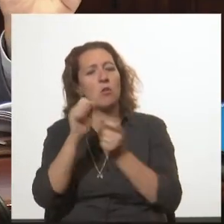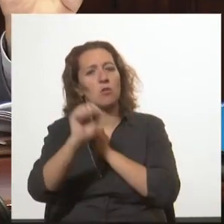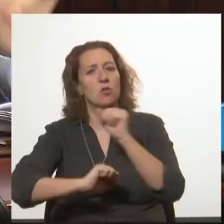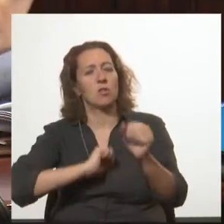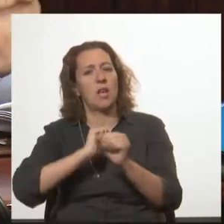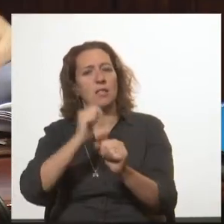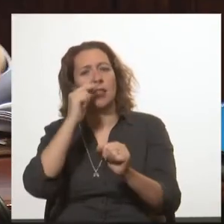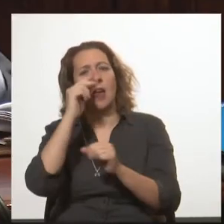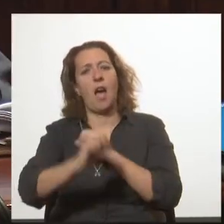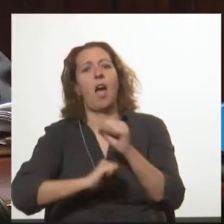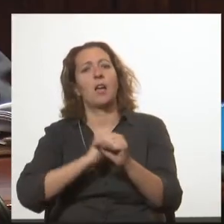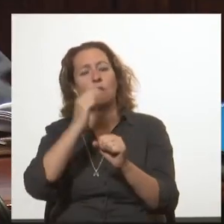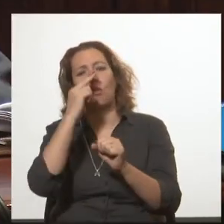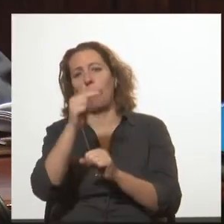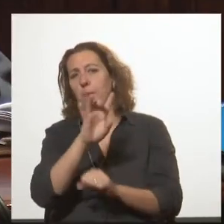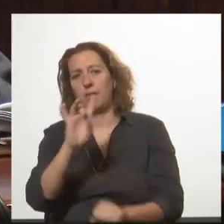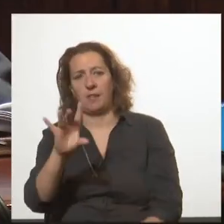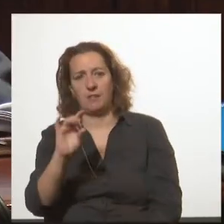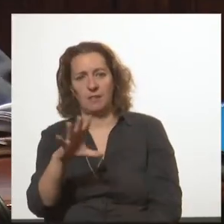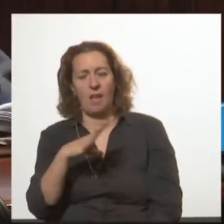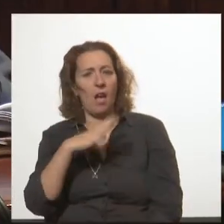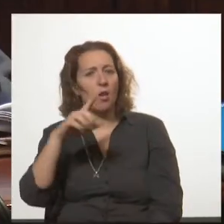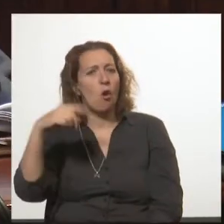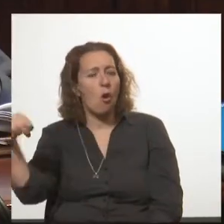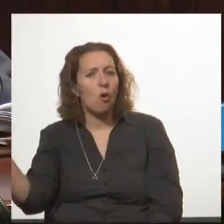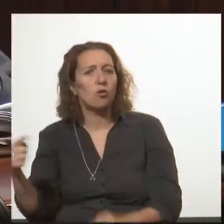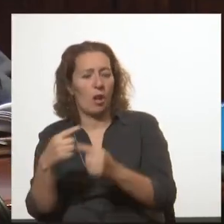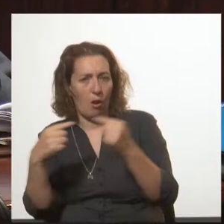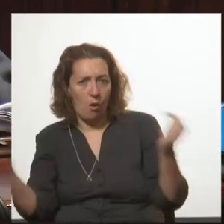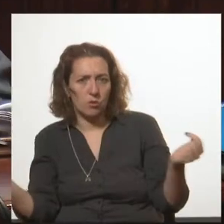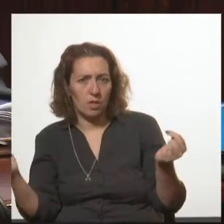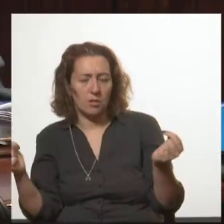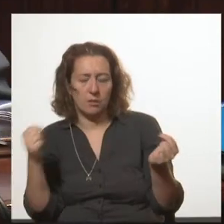hay otras cosas que rompen los ojos allí